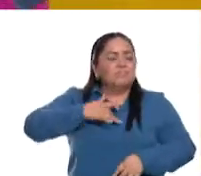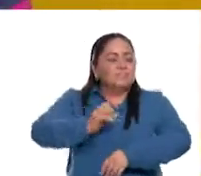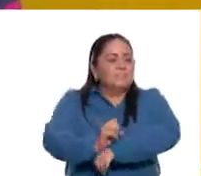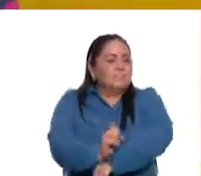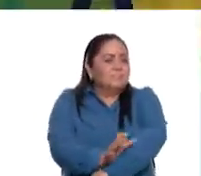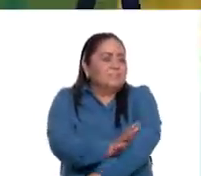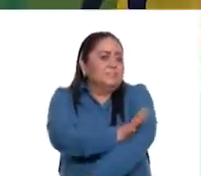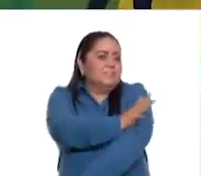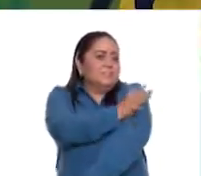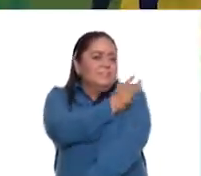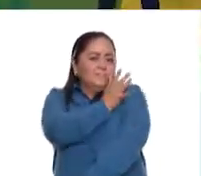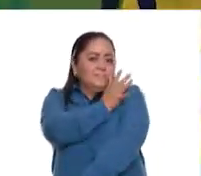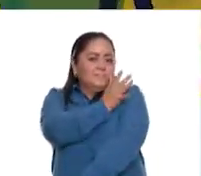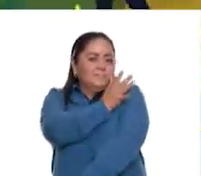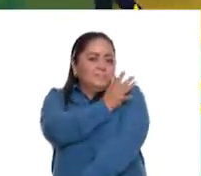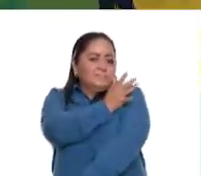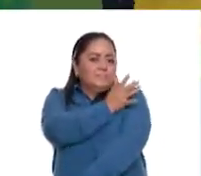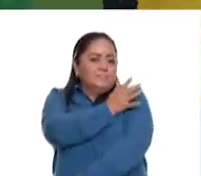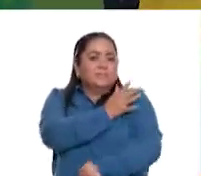inspiración.